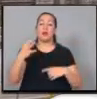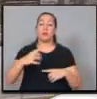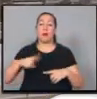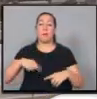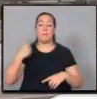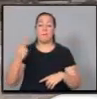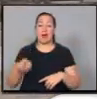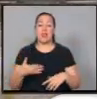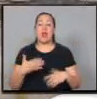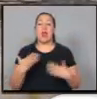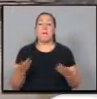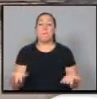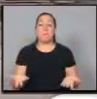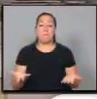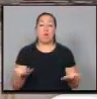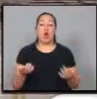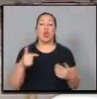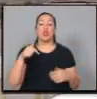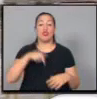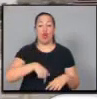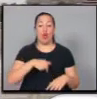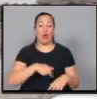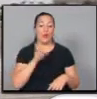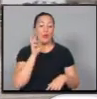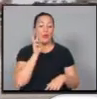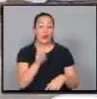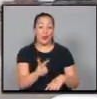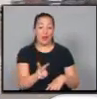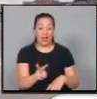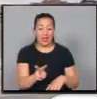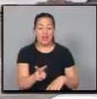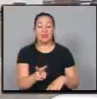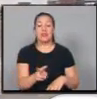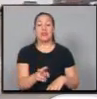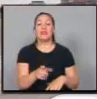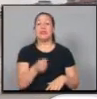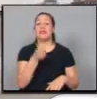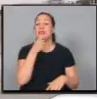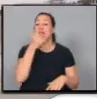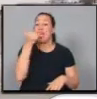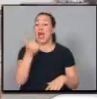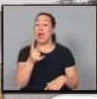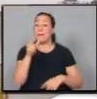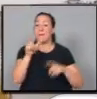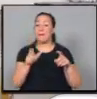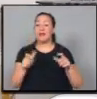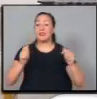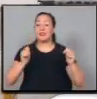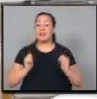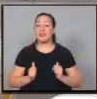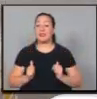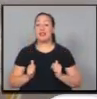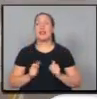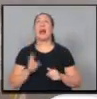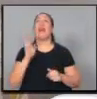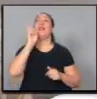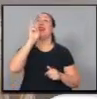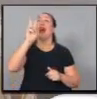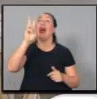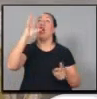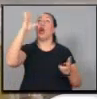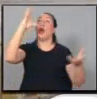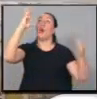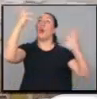tienen ustedes en la playa Bristol en el día de hoy, fíjense, y si encuentran a alguien sentado tomando nubes, por ejemplo,